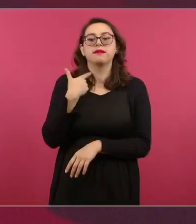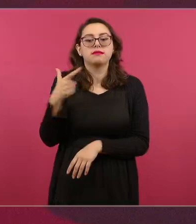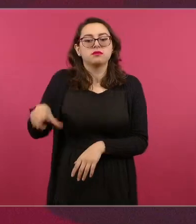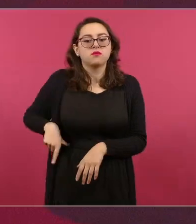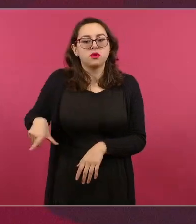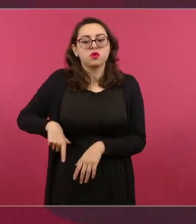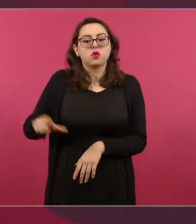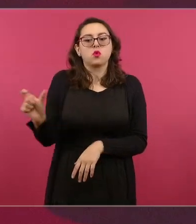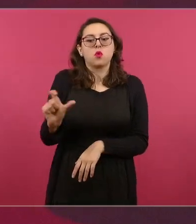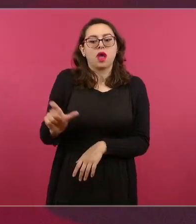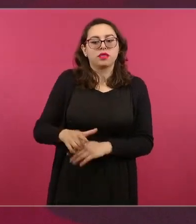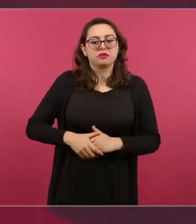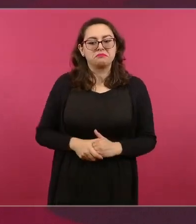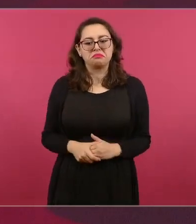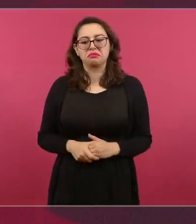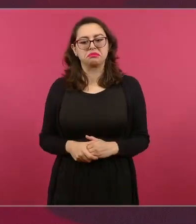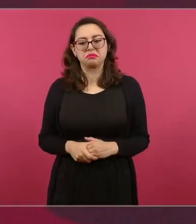cosas.